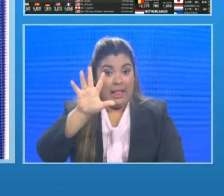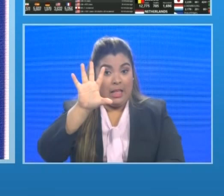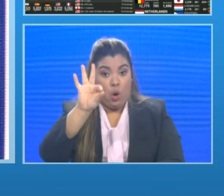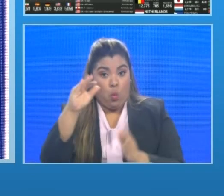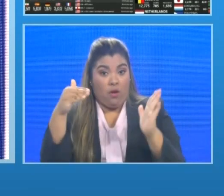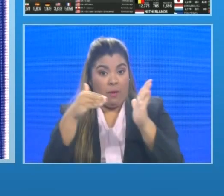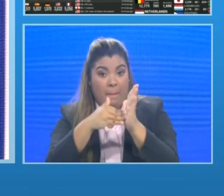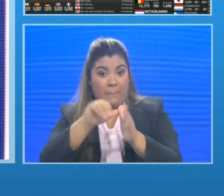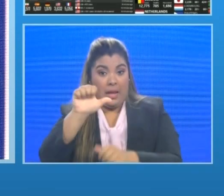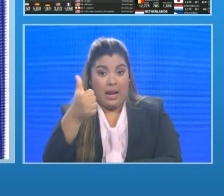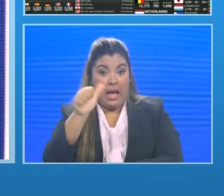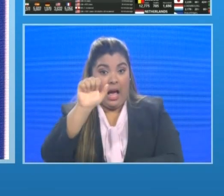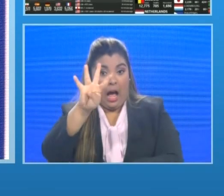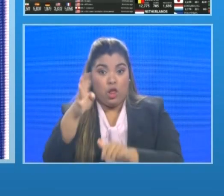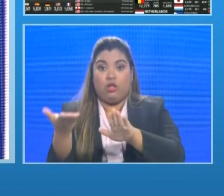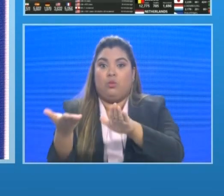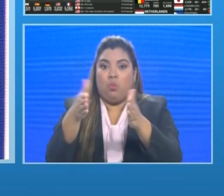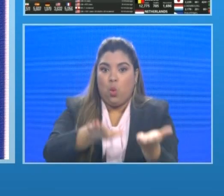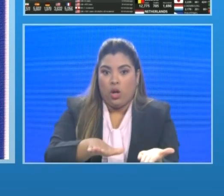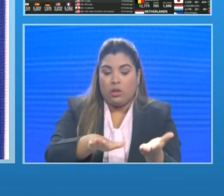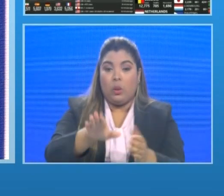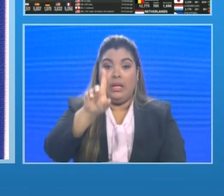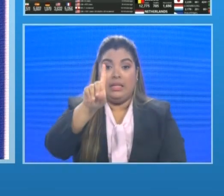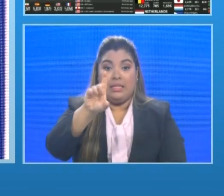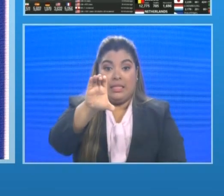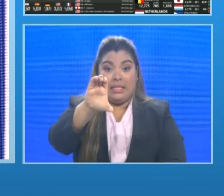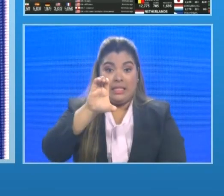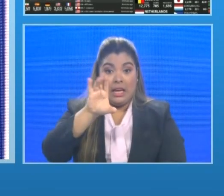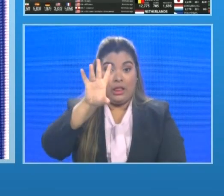39.014 defunciones,